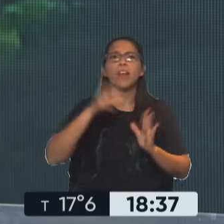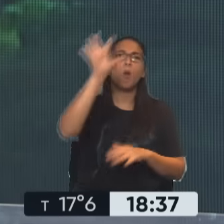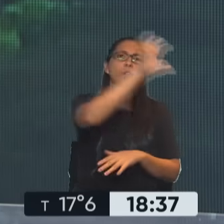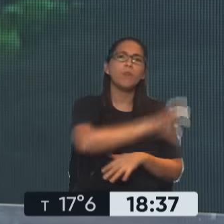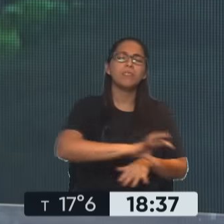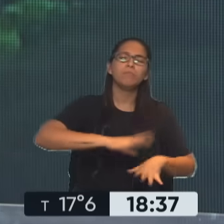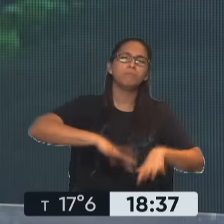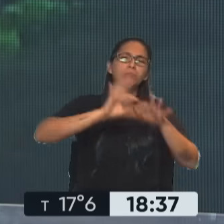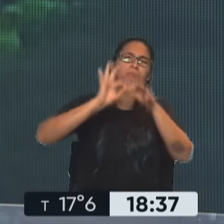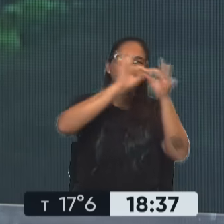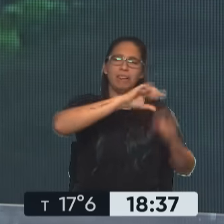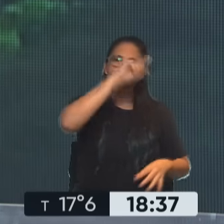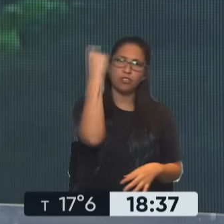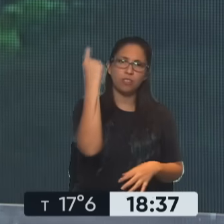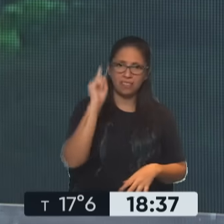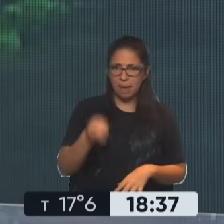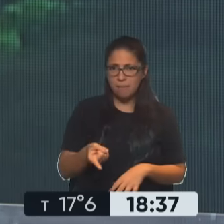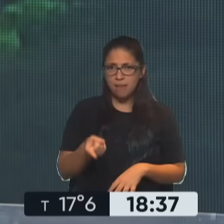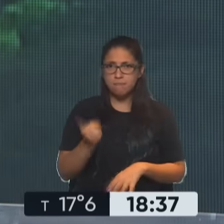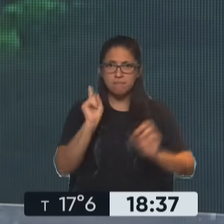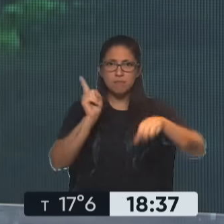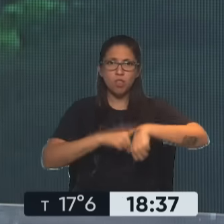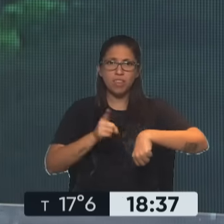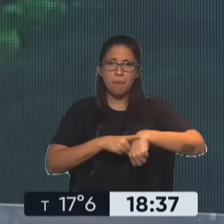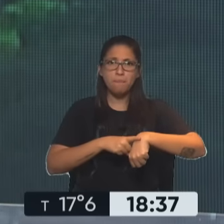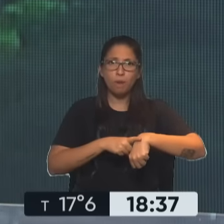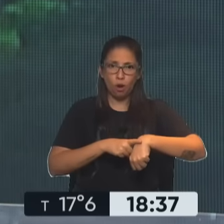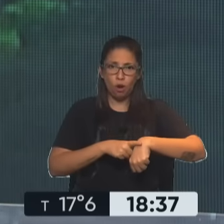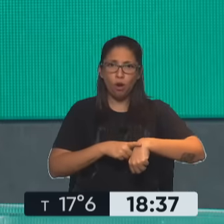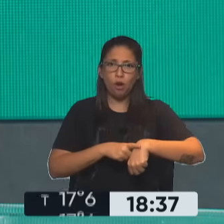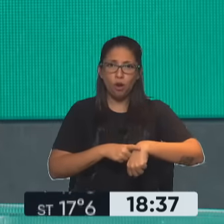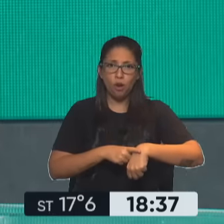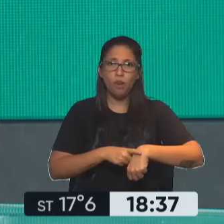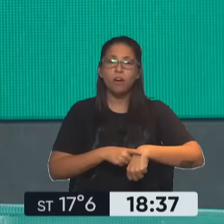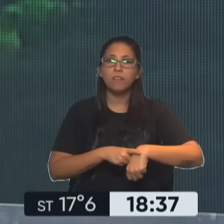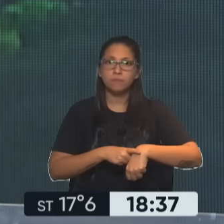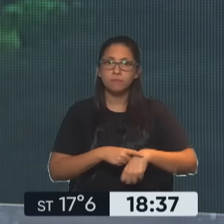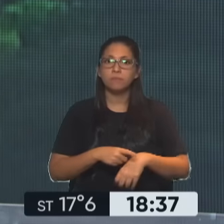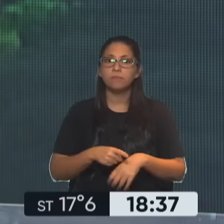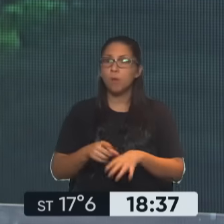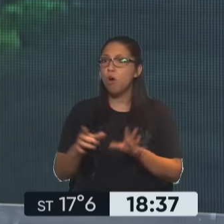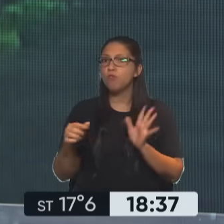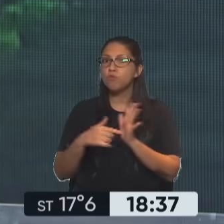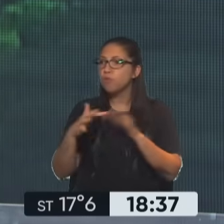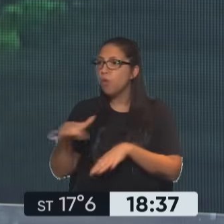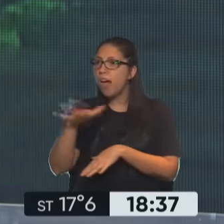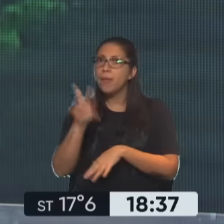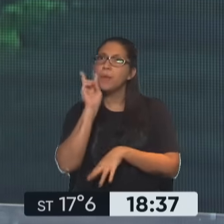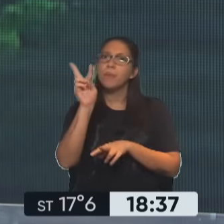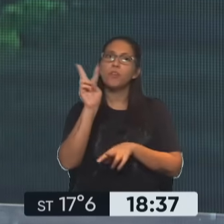y el hecho de que hayan sido elecciones concurrentes, ¿no? Claro. Digamos que haya tenido Pudimos comparar. la boleta separada, ¿no?